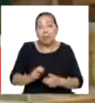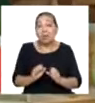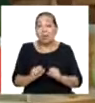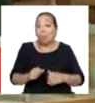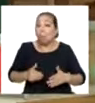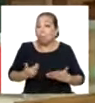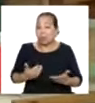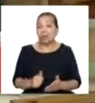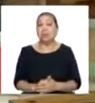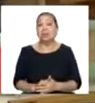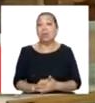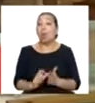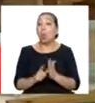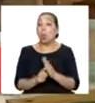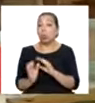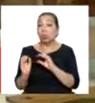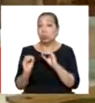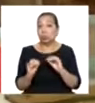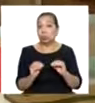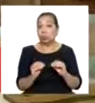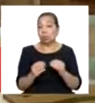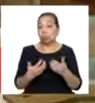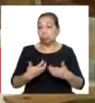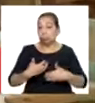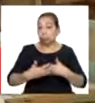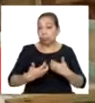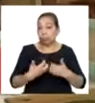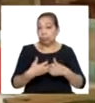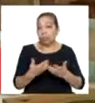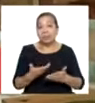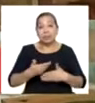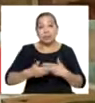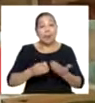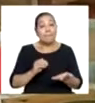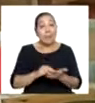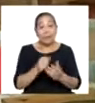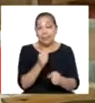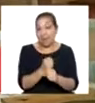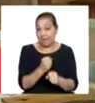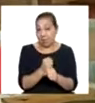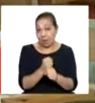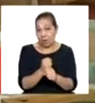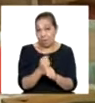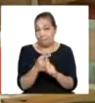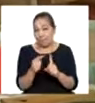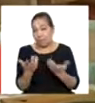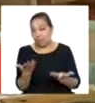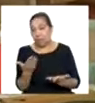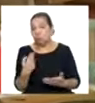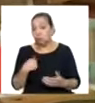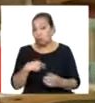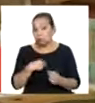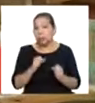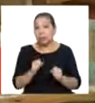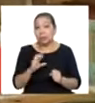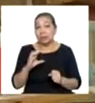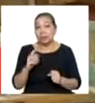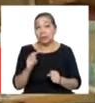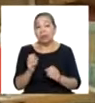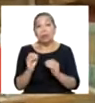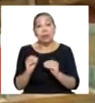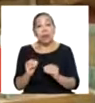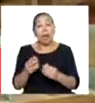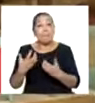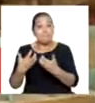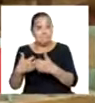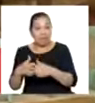que puedan ellos luego llevar a través del emprendimiento a generar empresas, ¿no? Entonces, nosotros como CITE ayudamos tanto